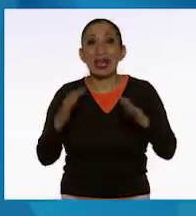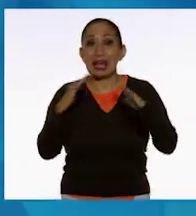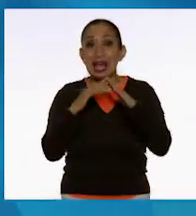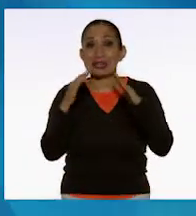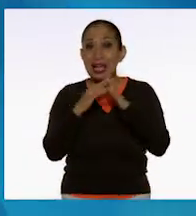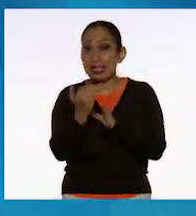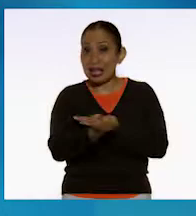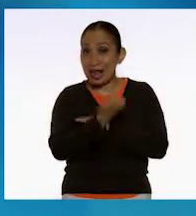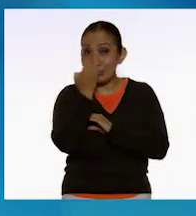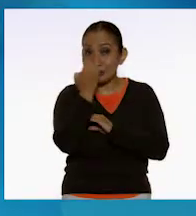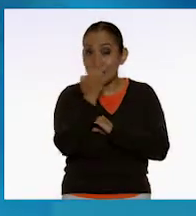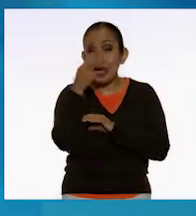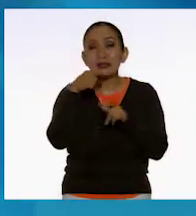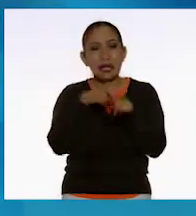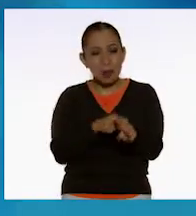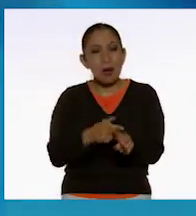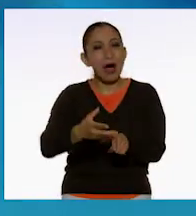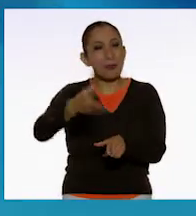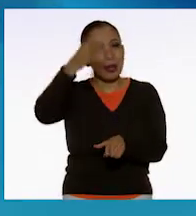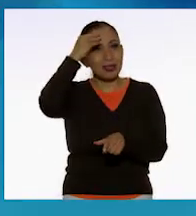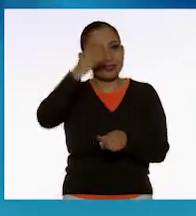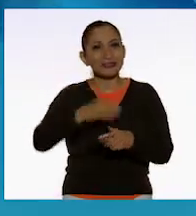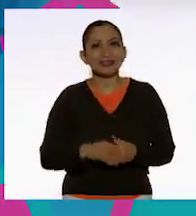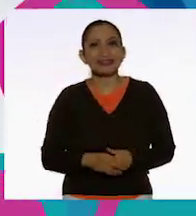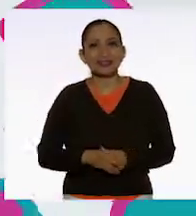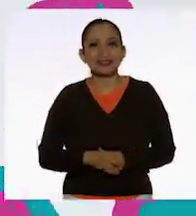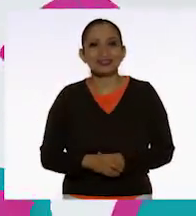y en la escuela, sigamos aprendiendo.